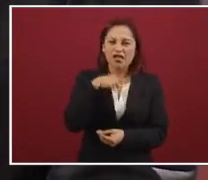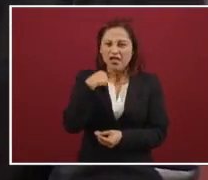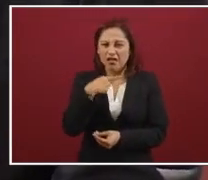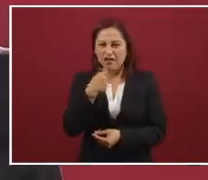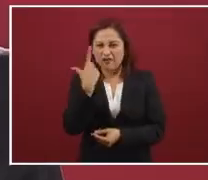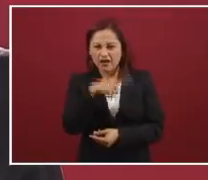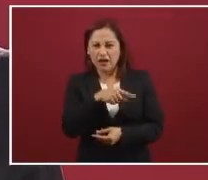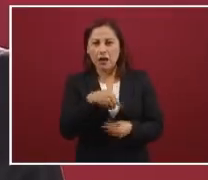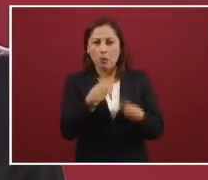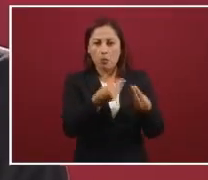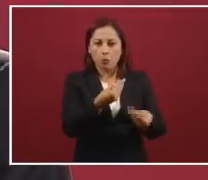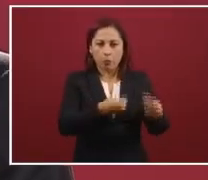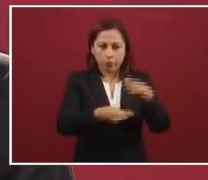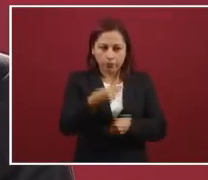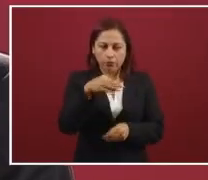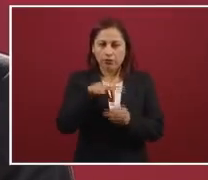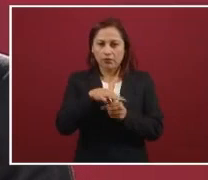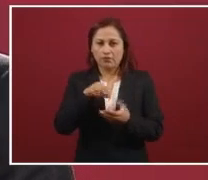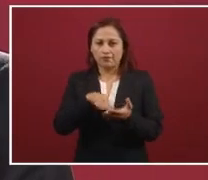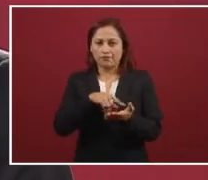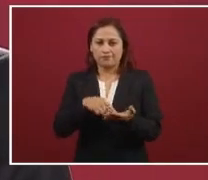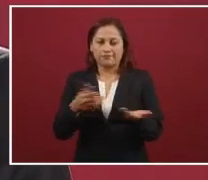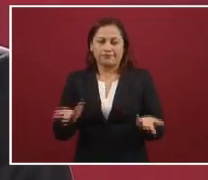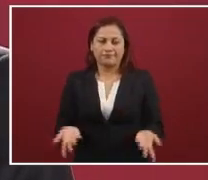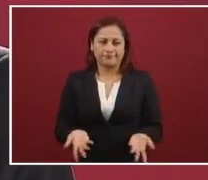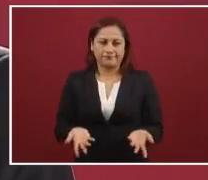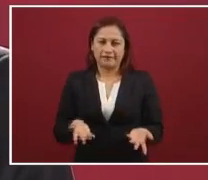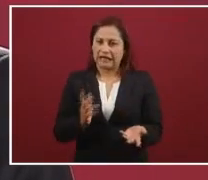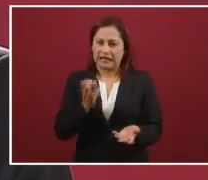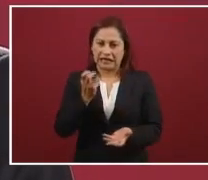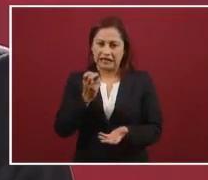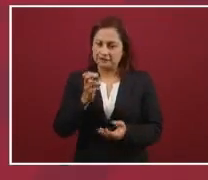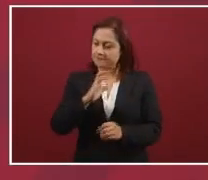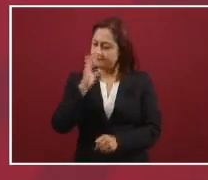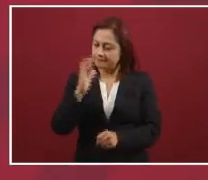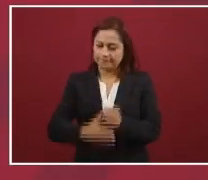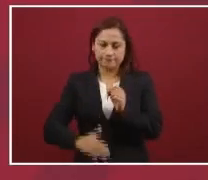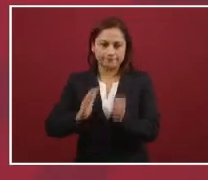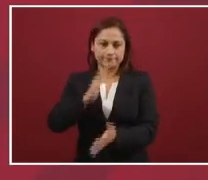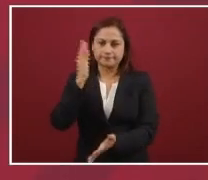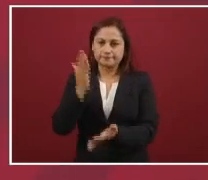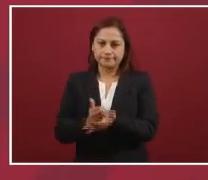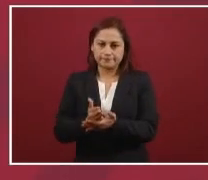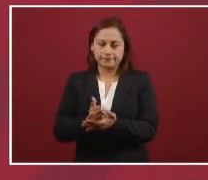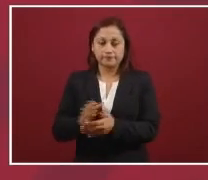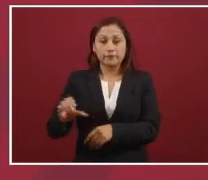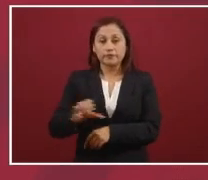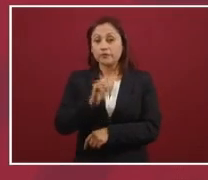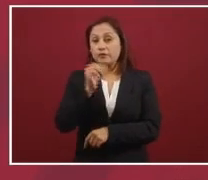Y el que no haya línea para